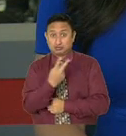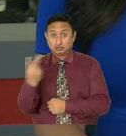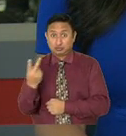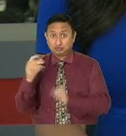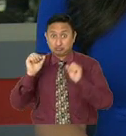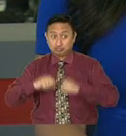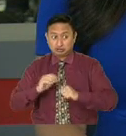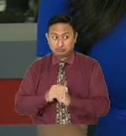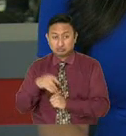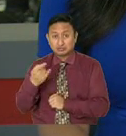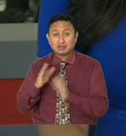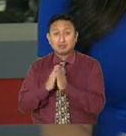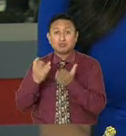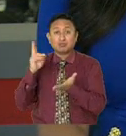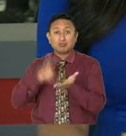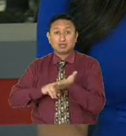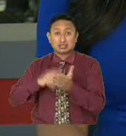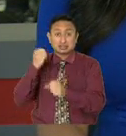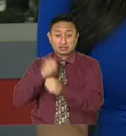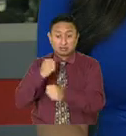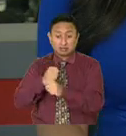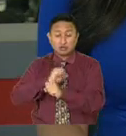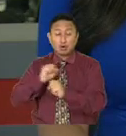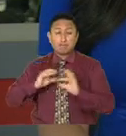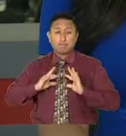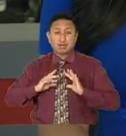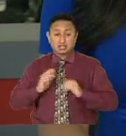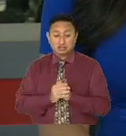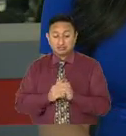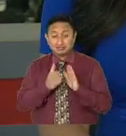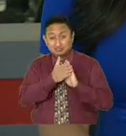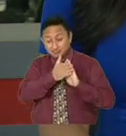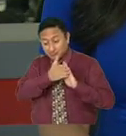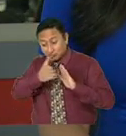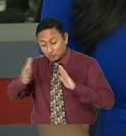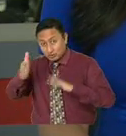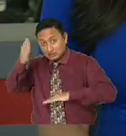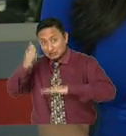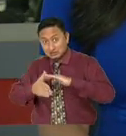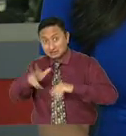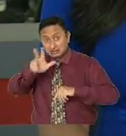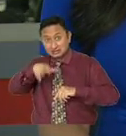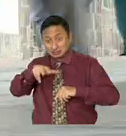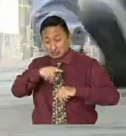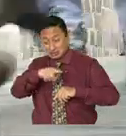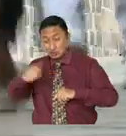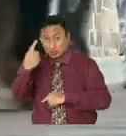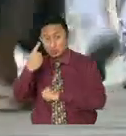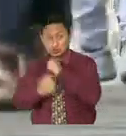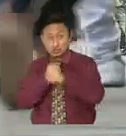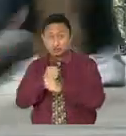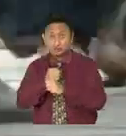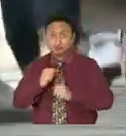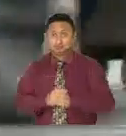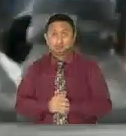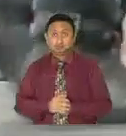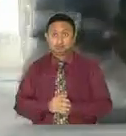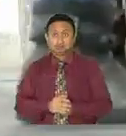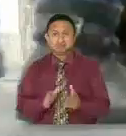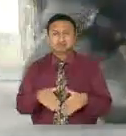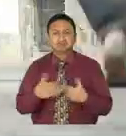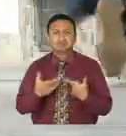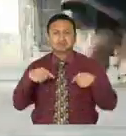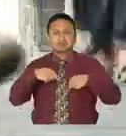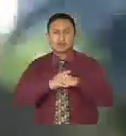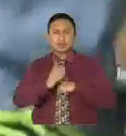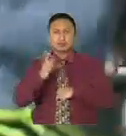acceder a visas de trabajo o vacaciones por un tiempo de 3 meses a 1 año. Con el objetivo de facilitar la movilidad de